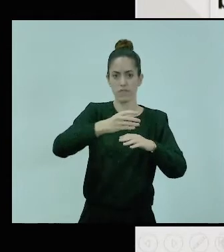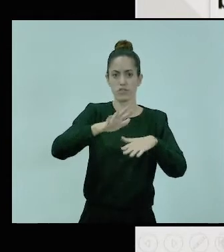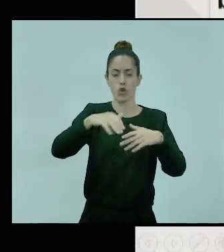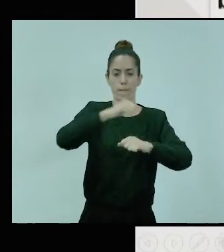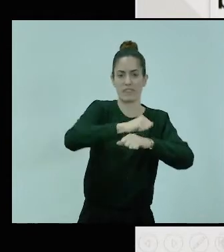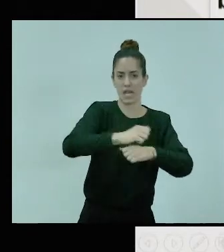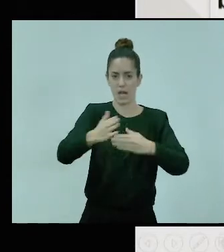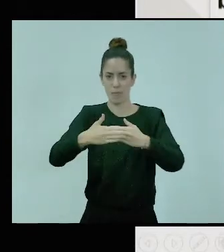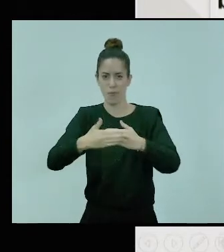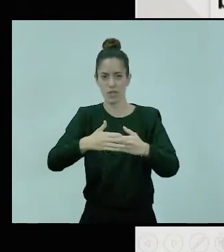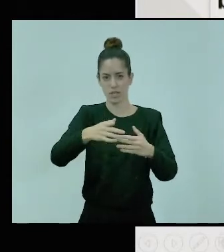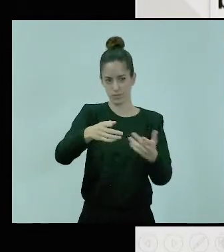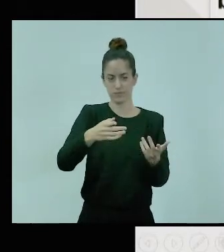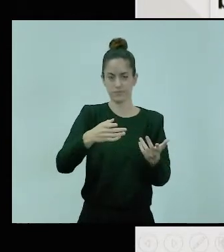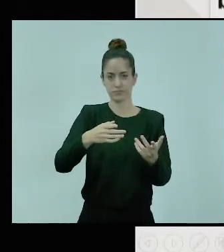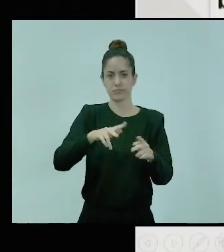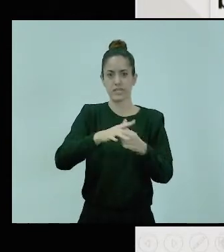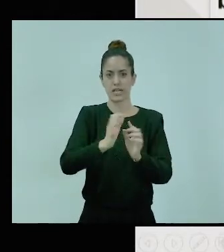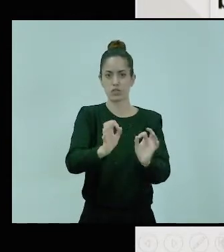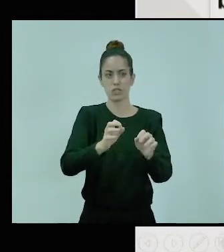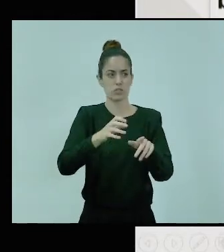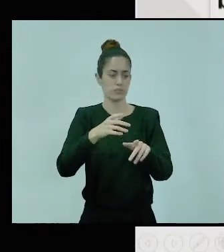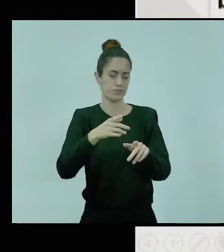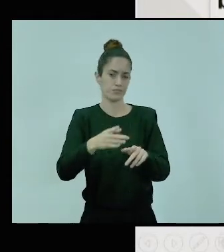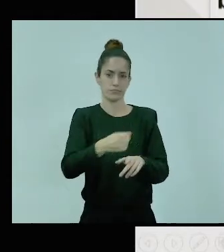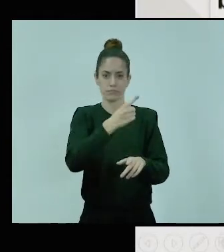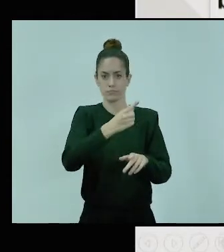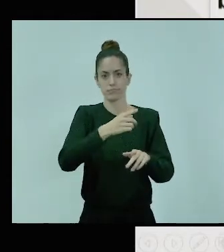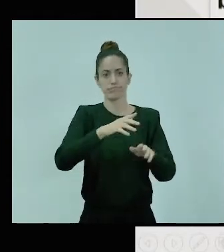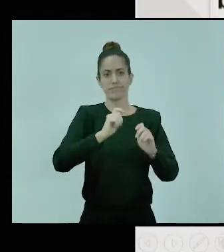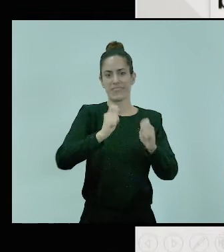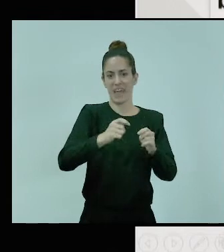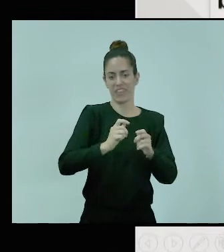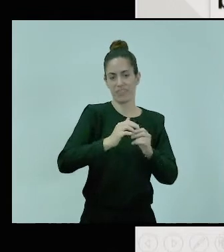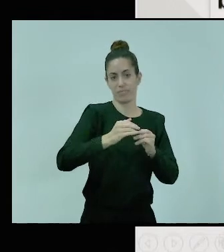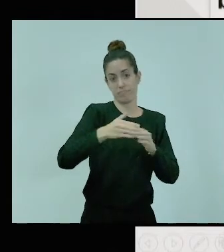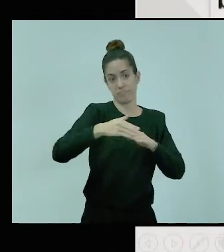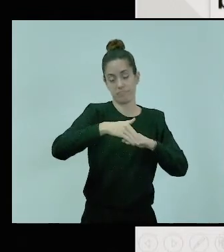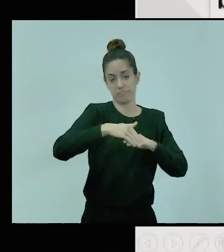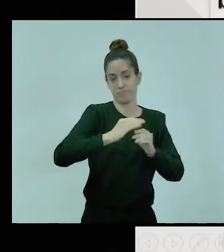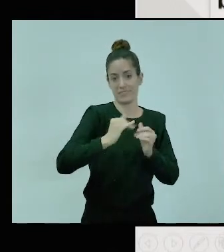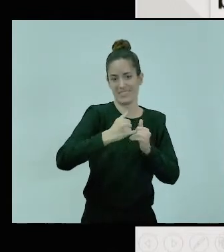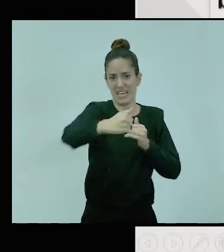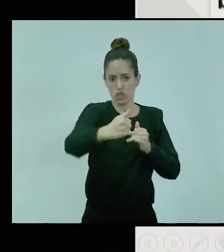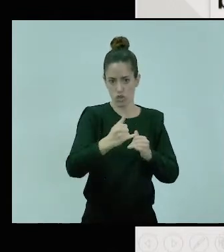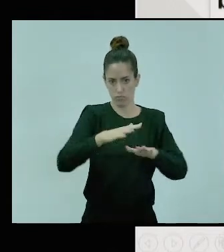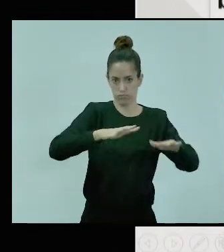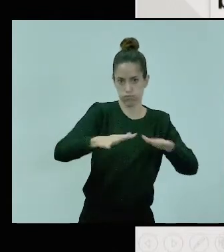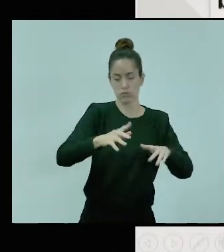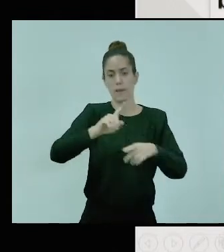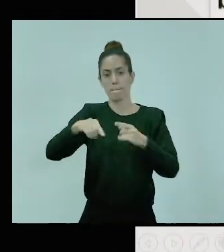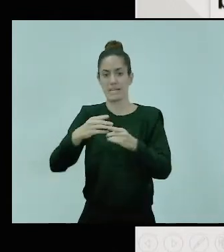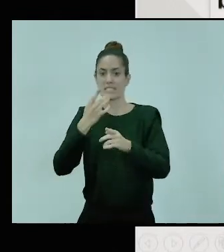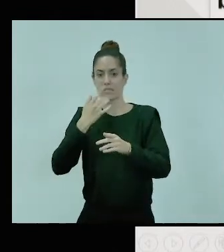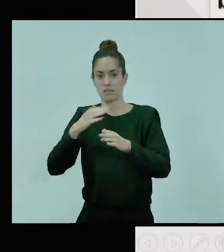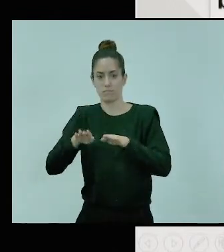y puertas. En este caso nos está dando esta dirección de vibración paralela, mientras que las direcciones